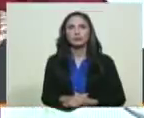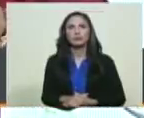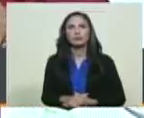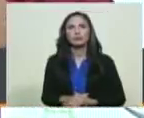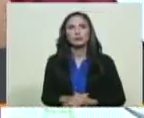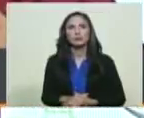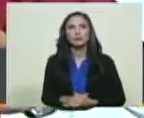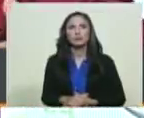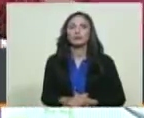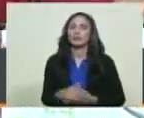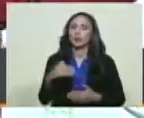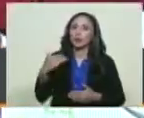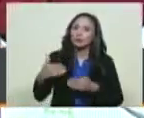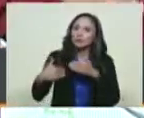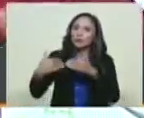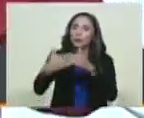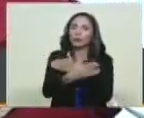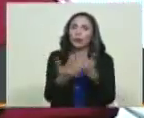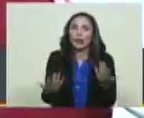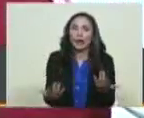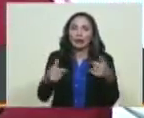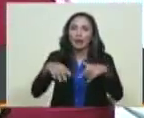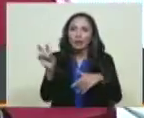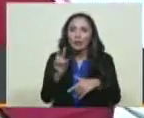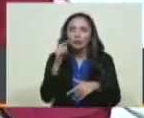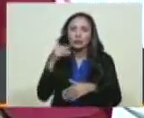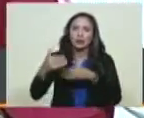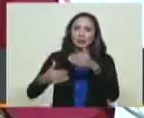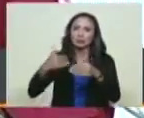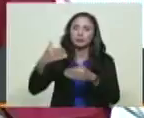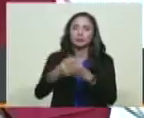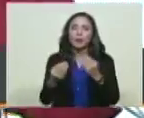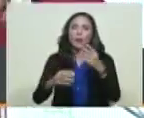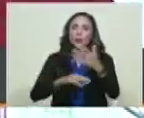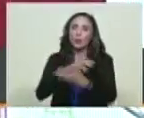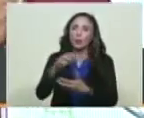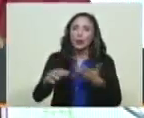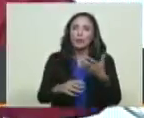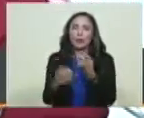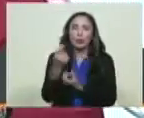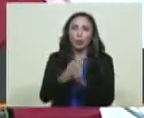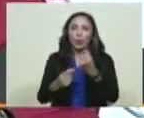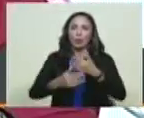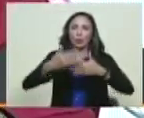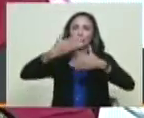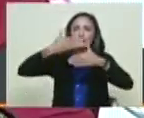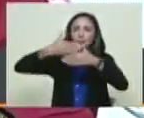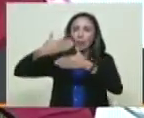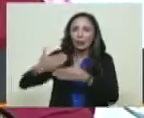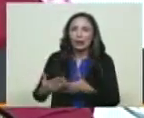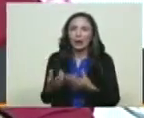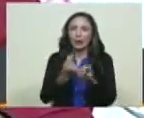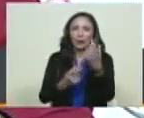luego de haber pasado todo lo que me ha tocado pasar compañeros jason furman